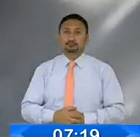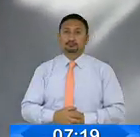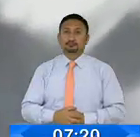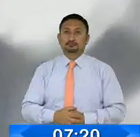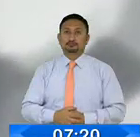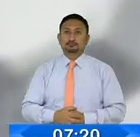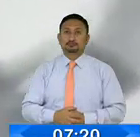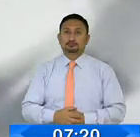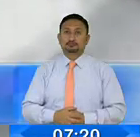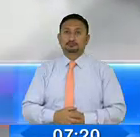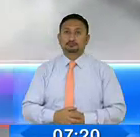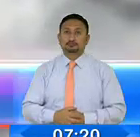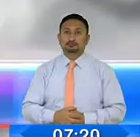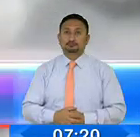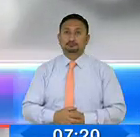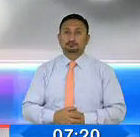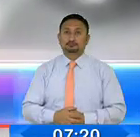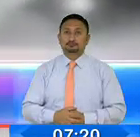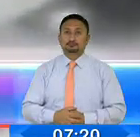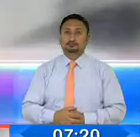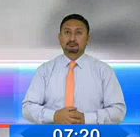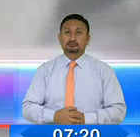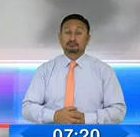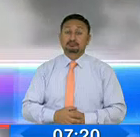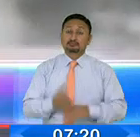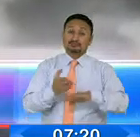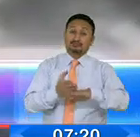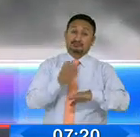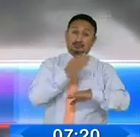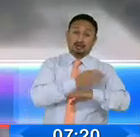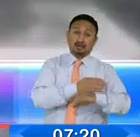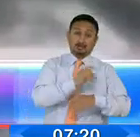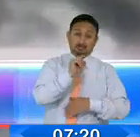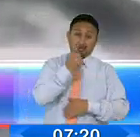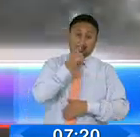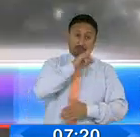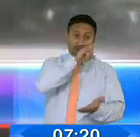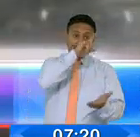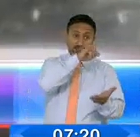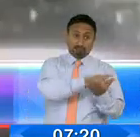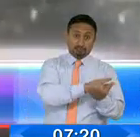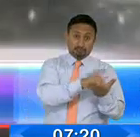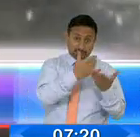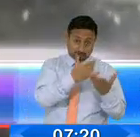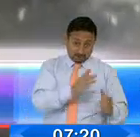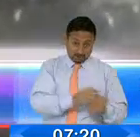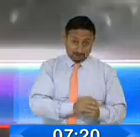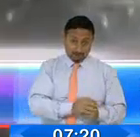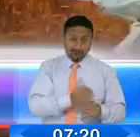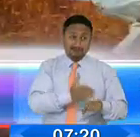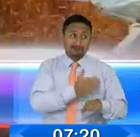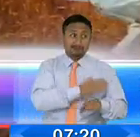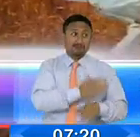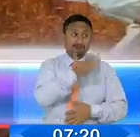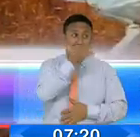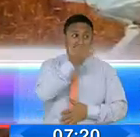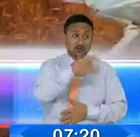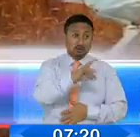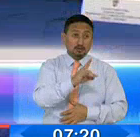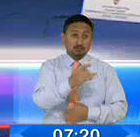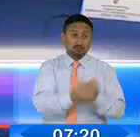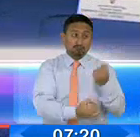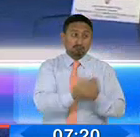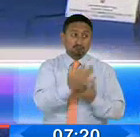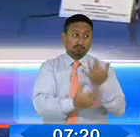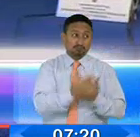Después de apenas unos días de haber interceptado una avioneta con droga en Esmeraldas, misma que fue incendiada el pasado 18 de febrero,